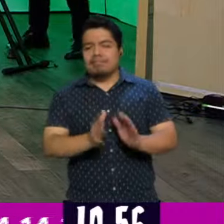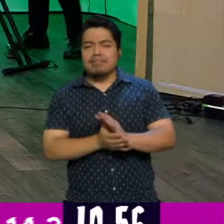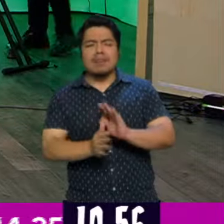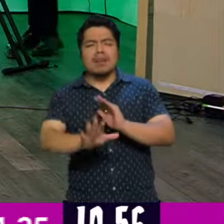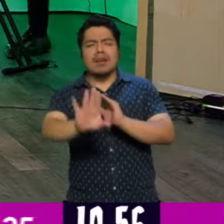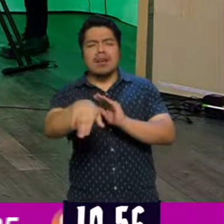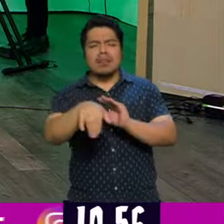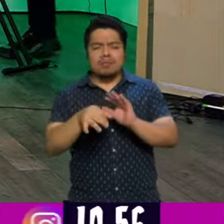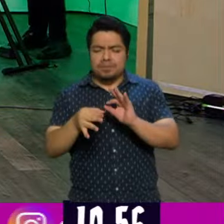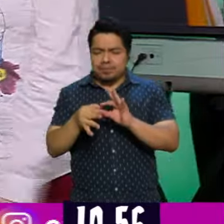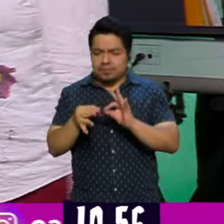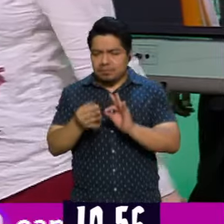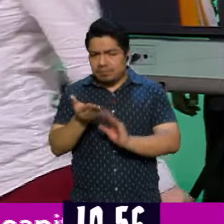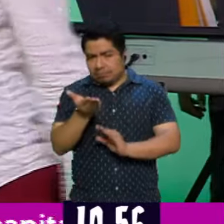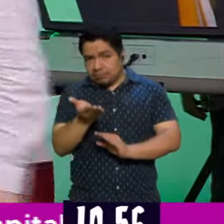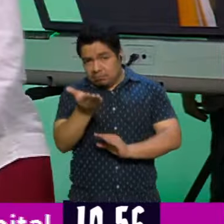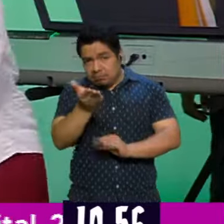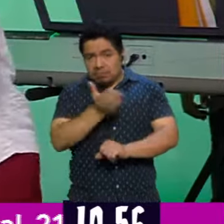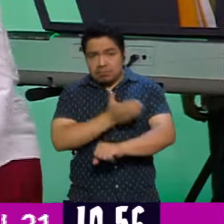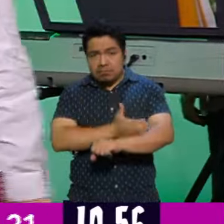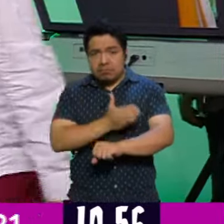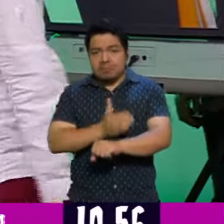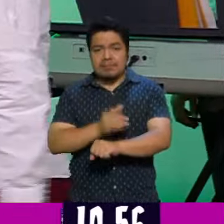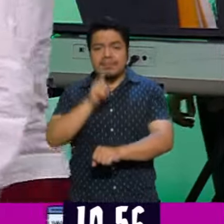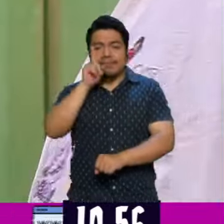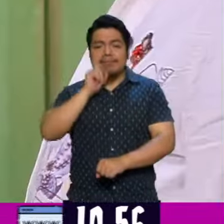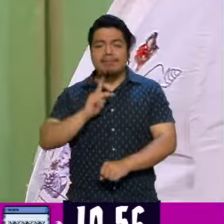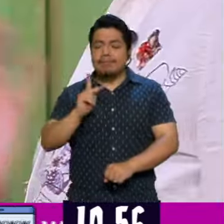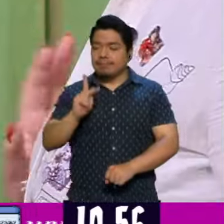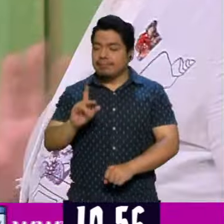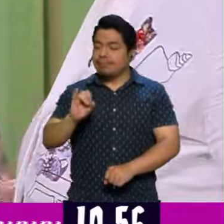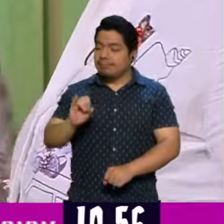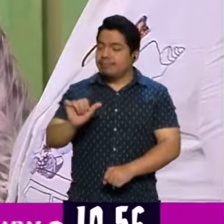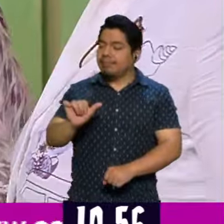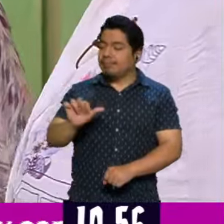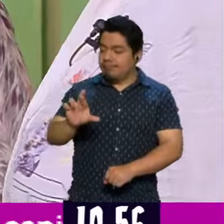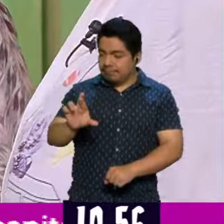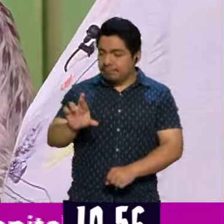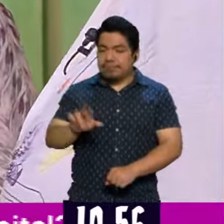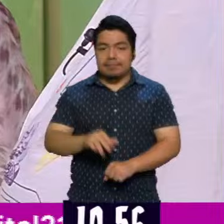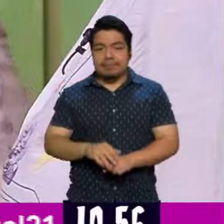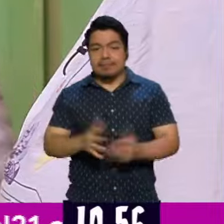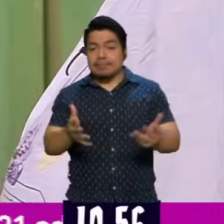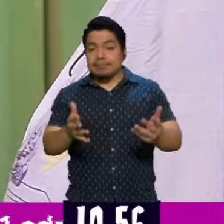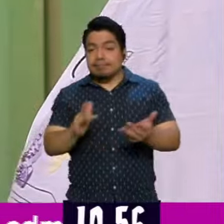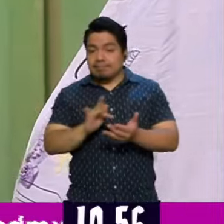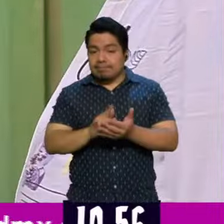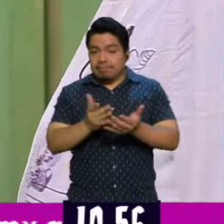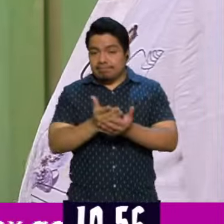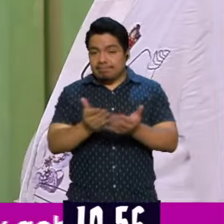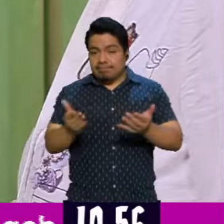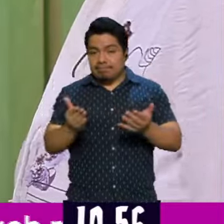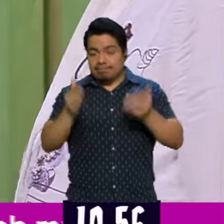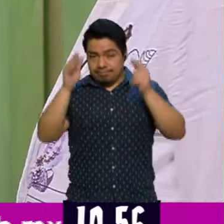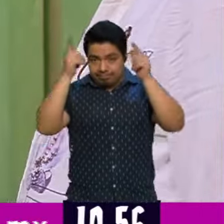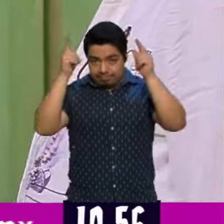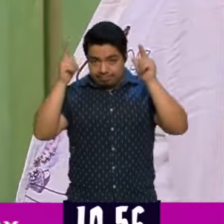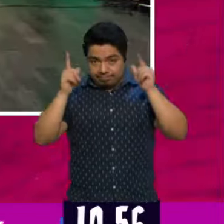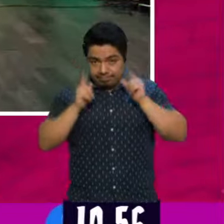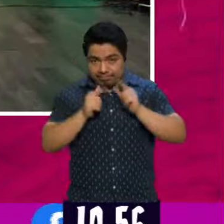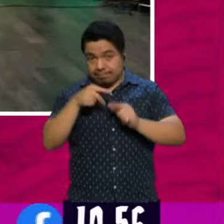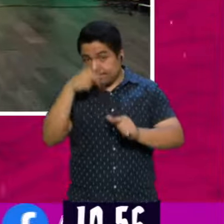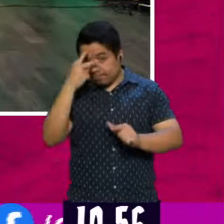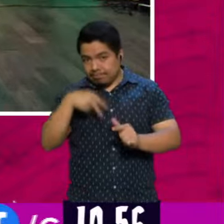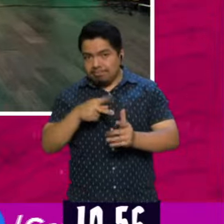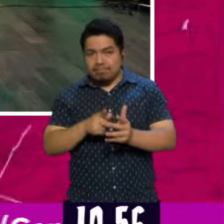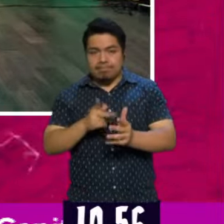ahora cuéntenos usted, compañera Pilar. Bueno, estoy encantada. Gracias a la guadalupana, que yo soy muy devota, he vuelto a México. El